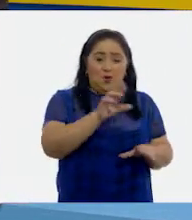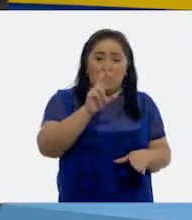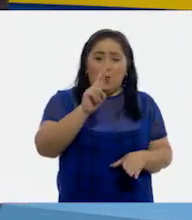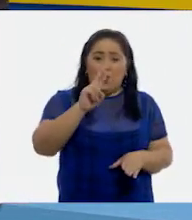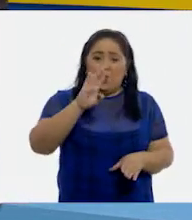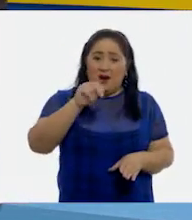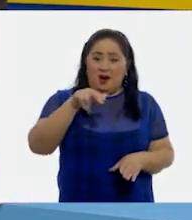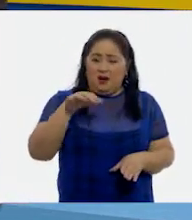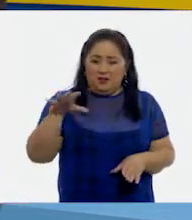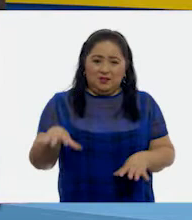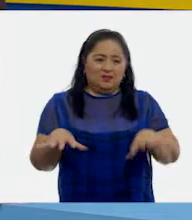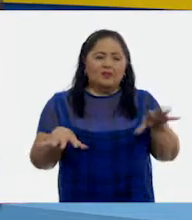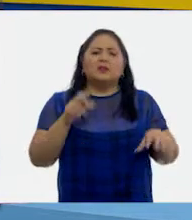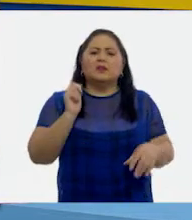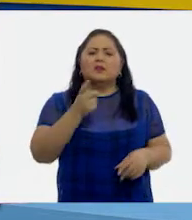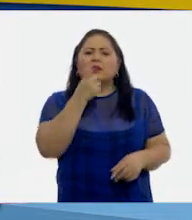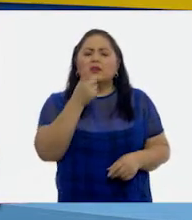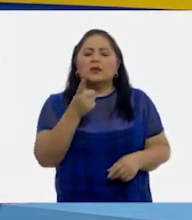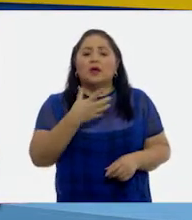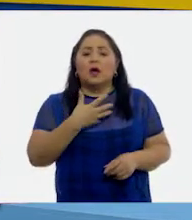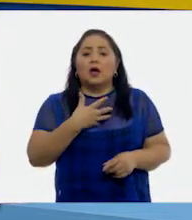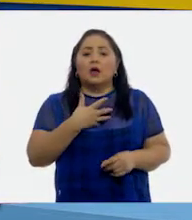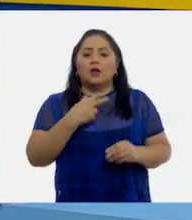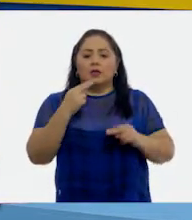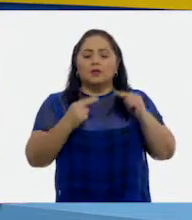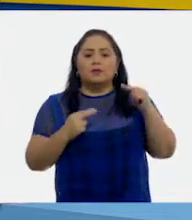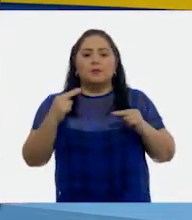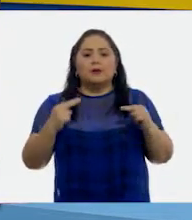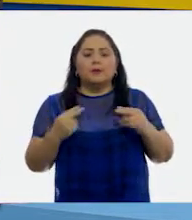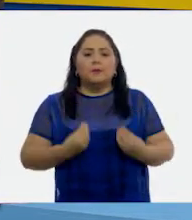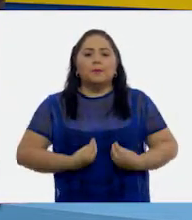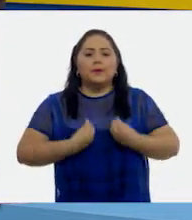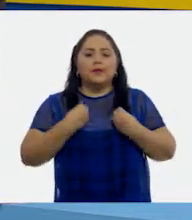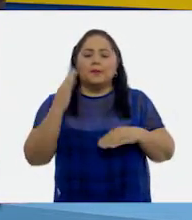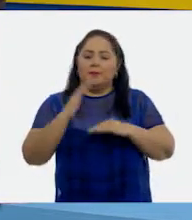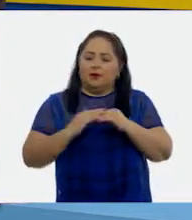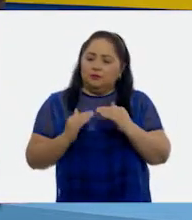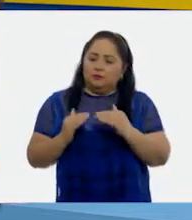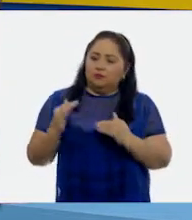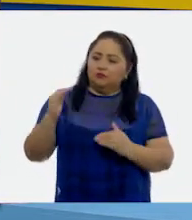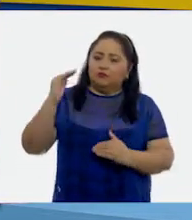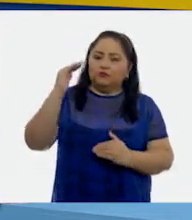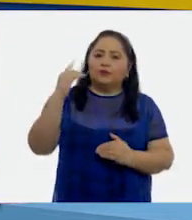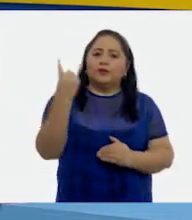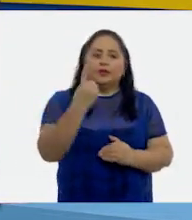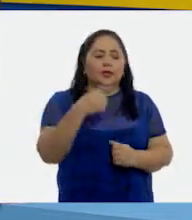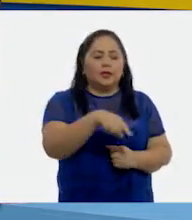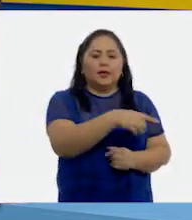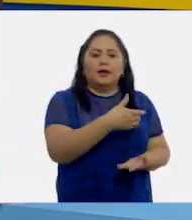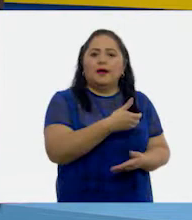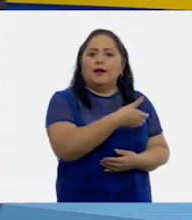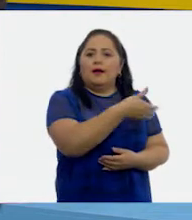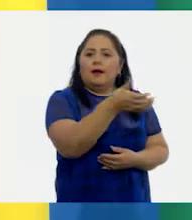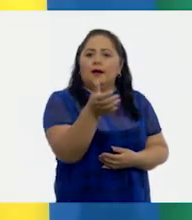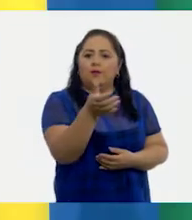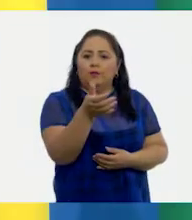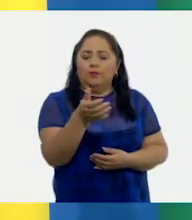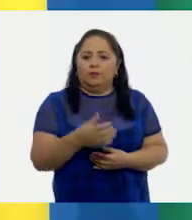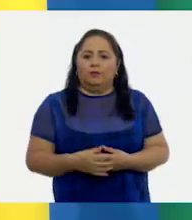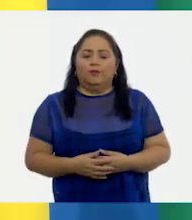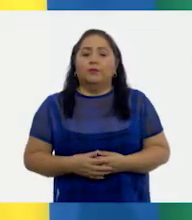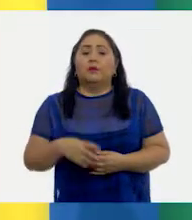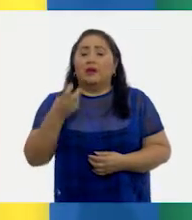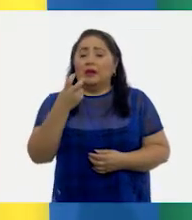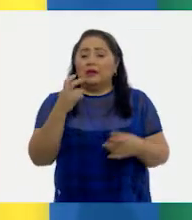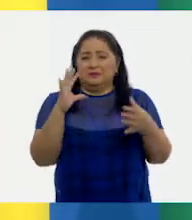urbanas ofrecen un nivel de vida más elevado que las áreas rurales.